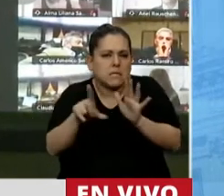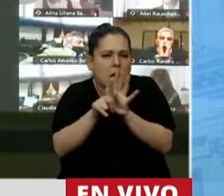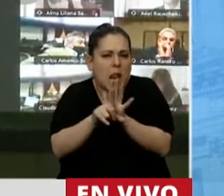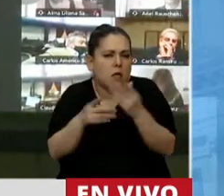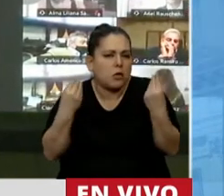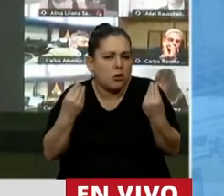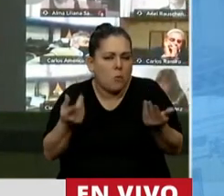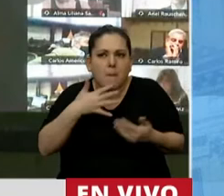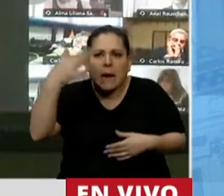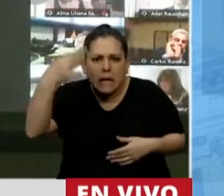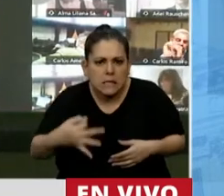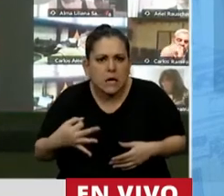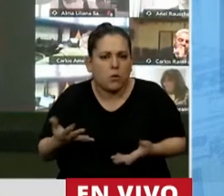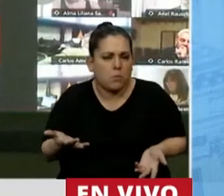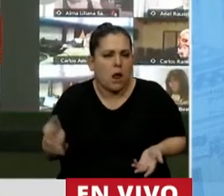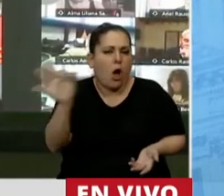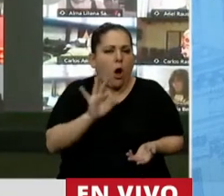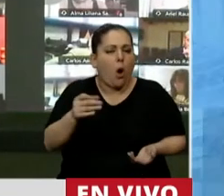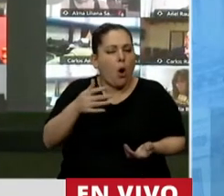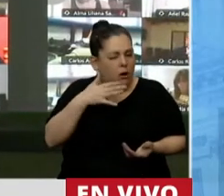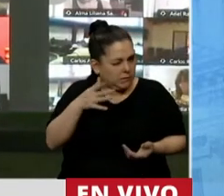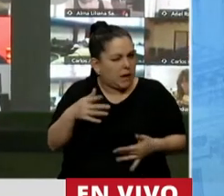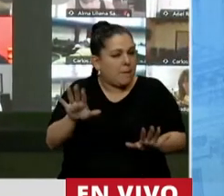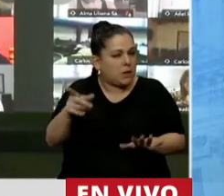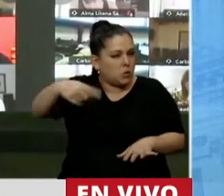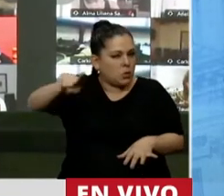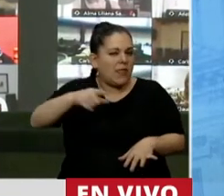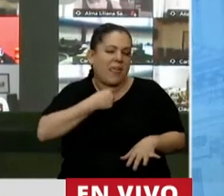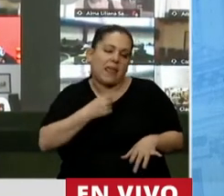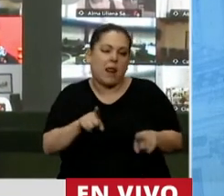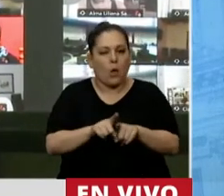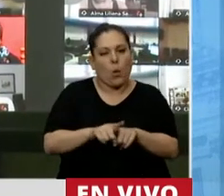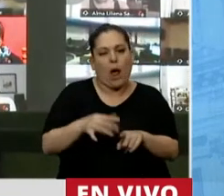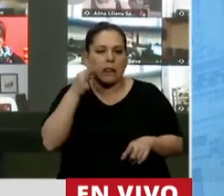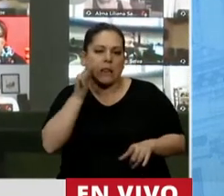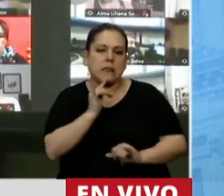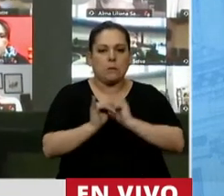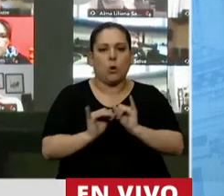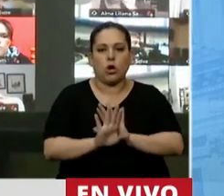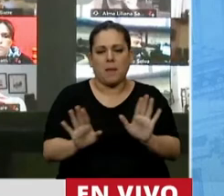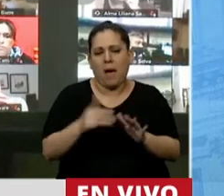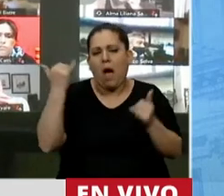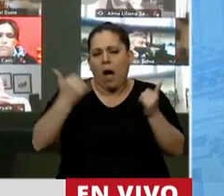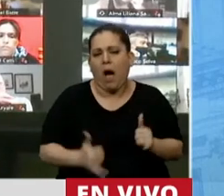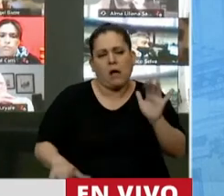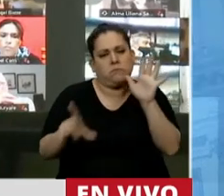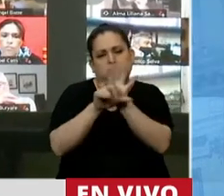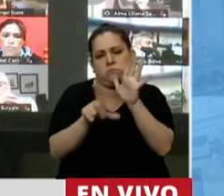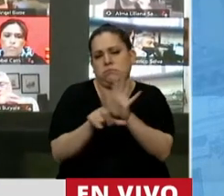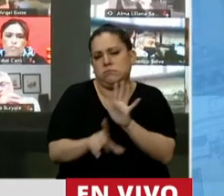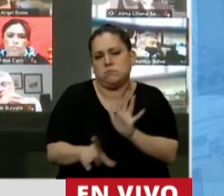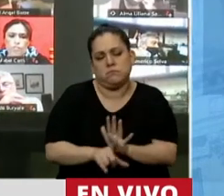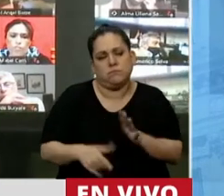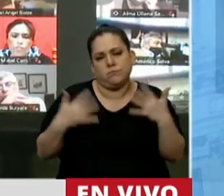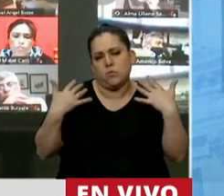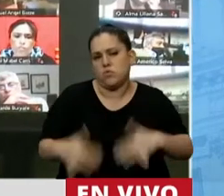que se cumplan? ¿O es acaso solamente una ley testimonial? Miren, tenemos muchas leyes testimoniales ya en